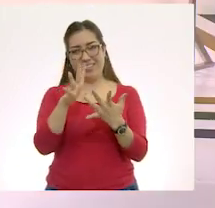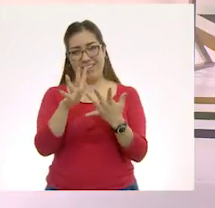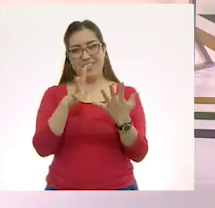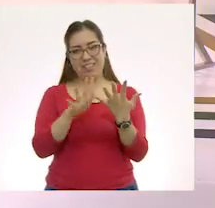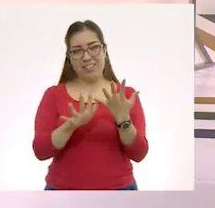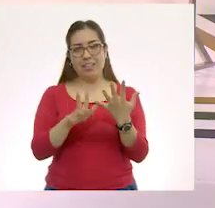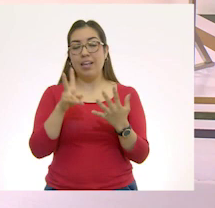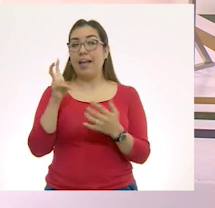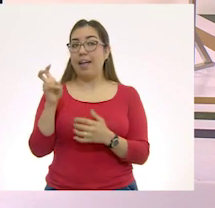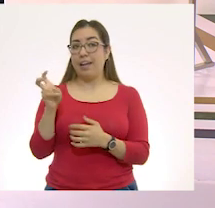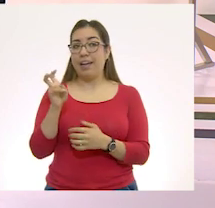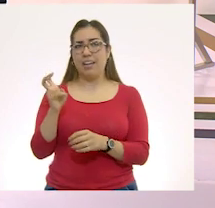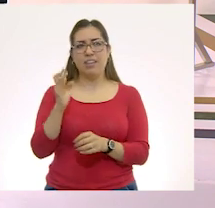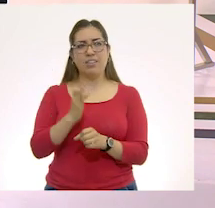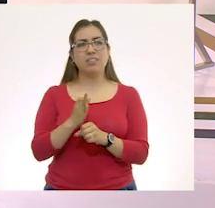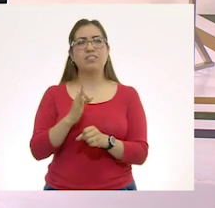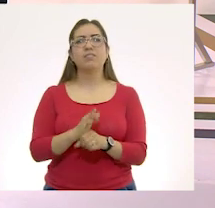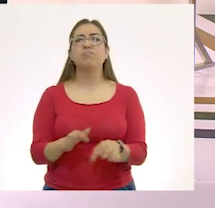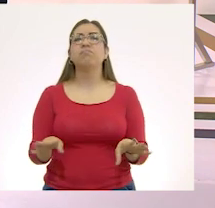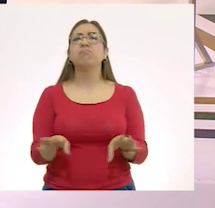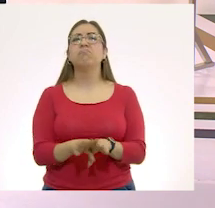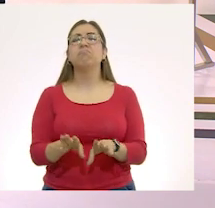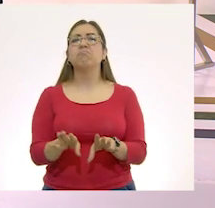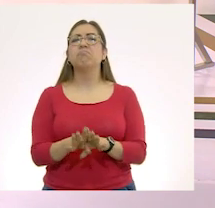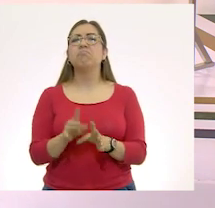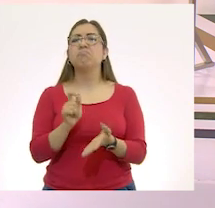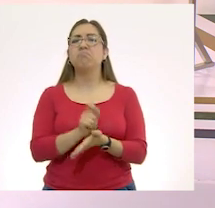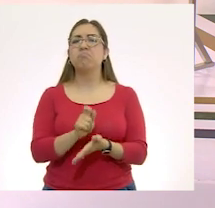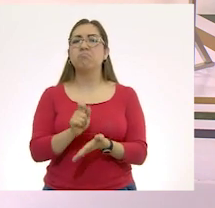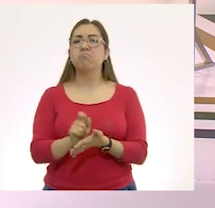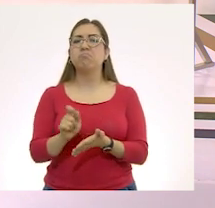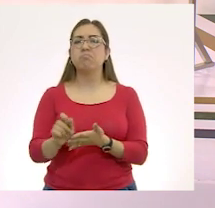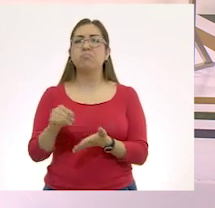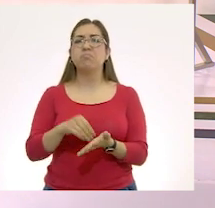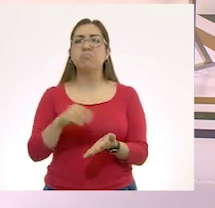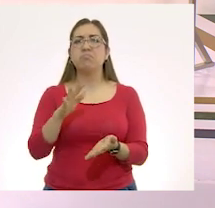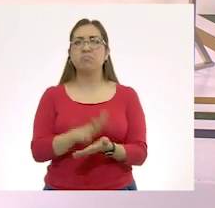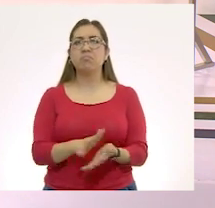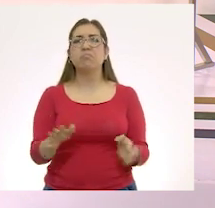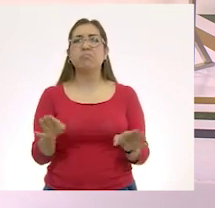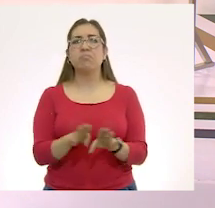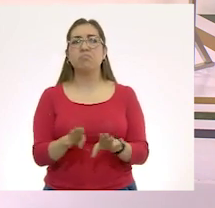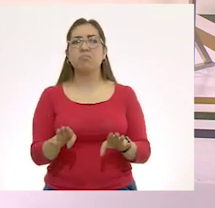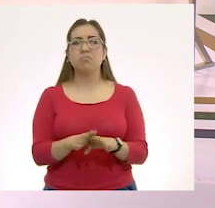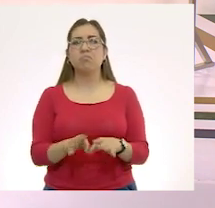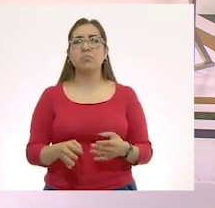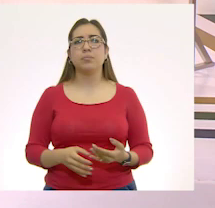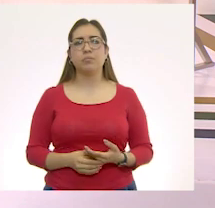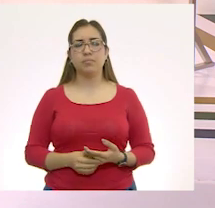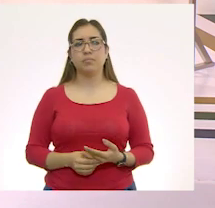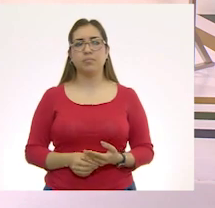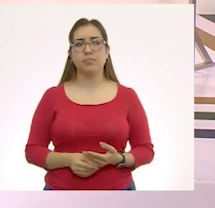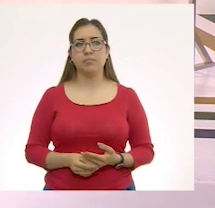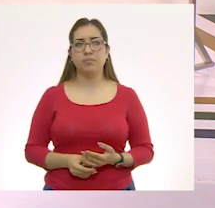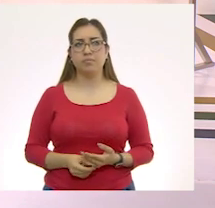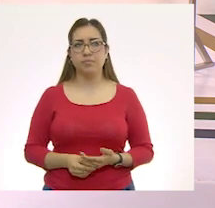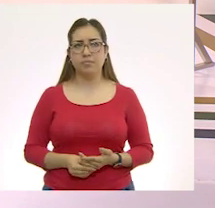haciendo sucesiones como las a notaríamos en el pizarrón pp puede ser